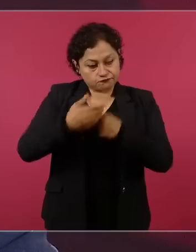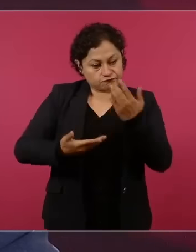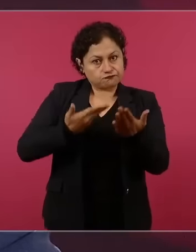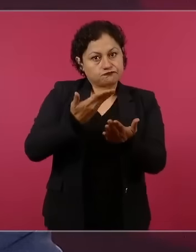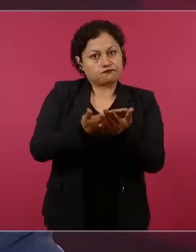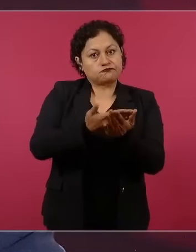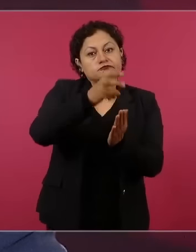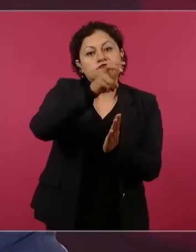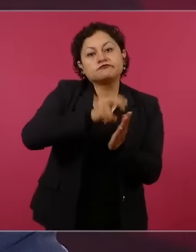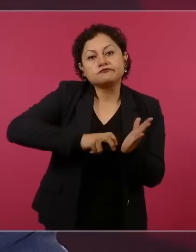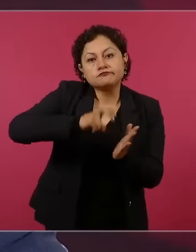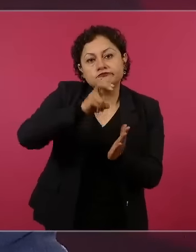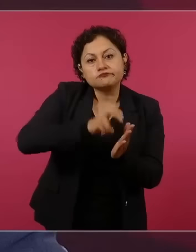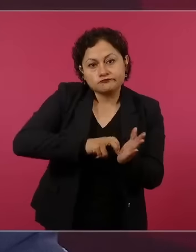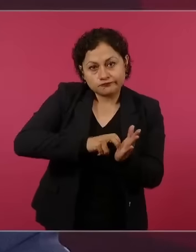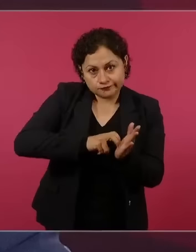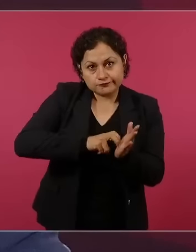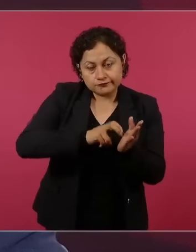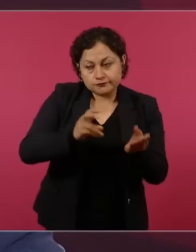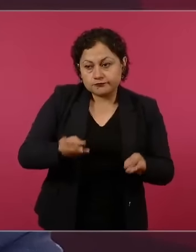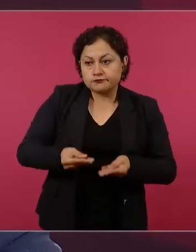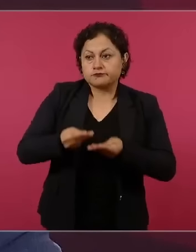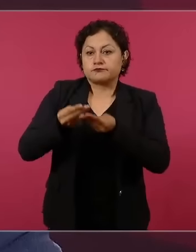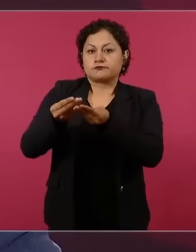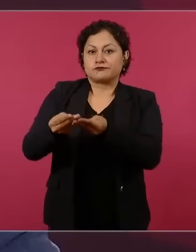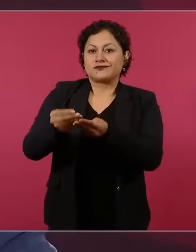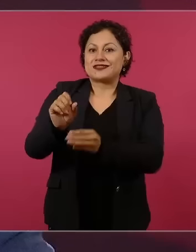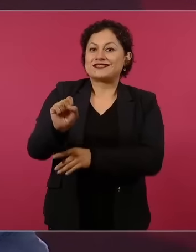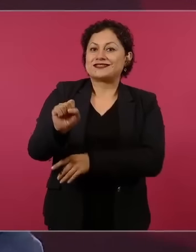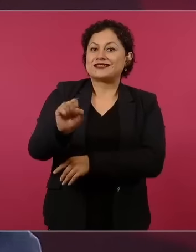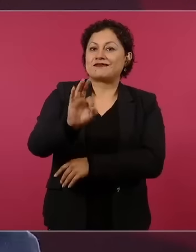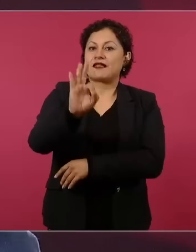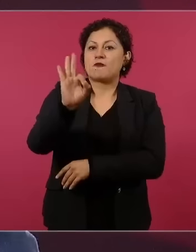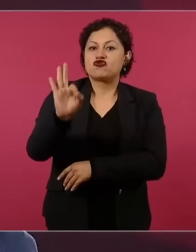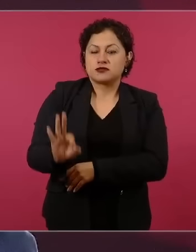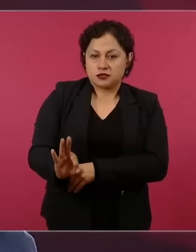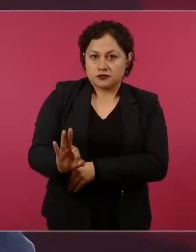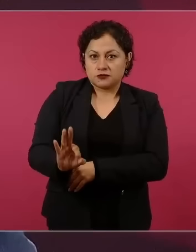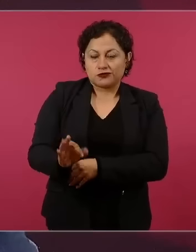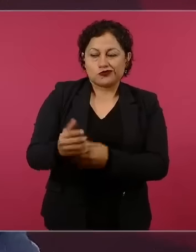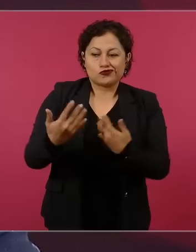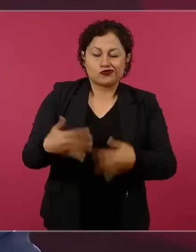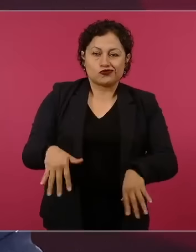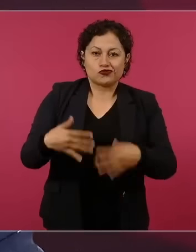maneras quedaba el 40%, que es lo que estamos ahora